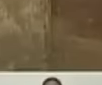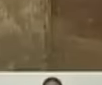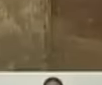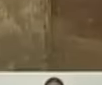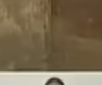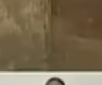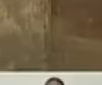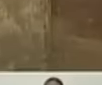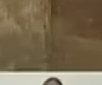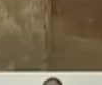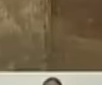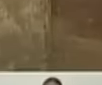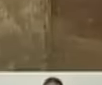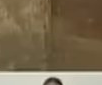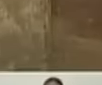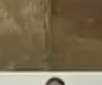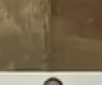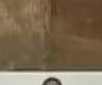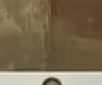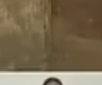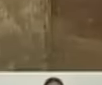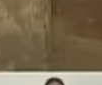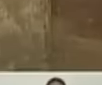la fuerza para dar un golpe de Estado en Venezuela,